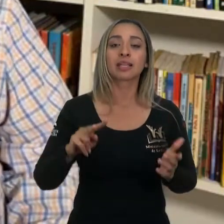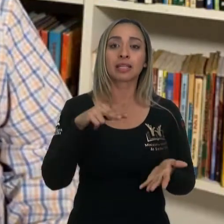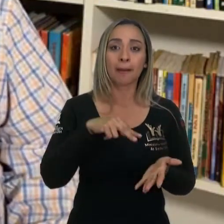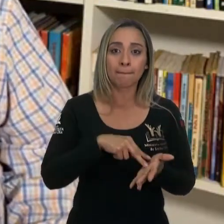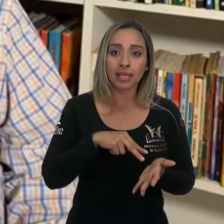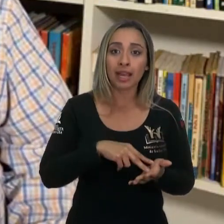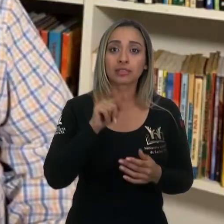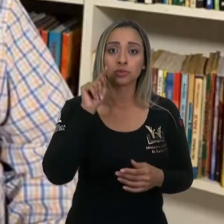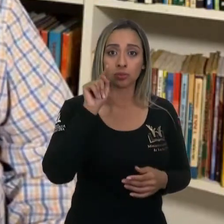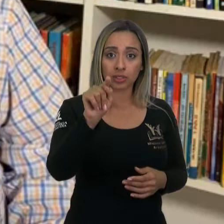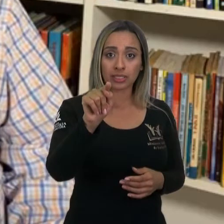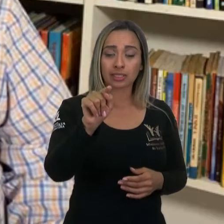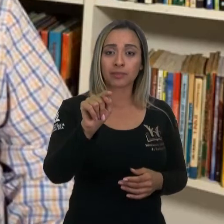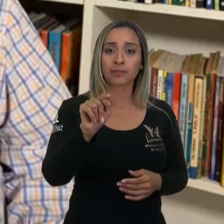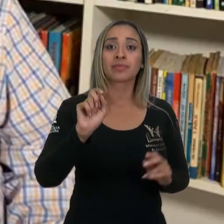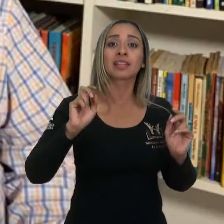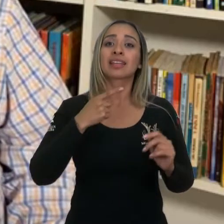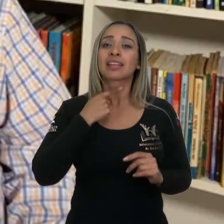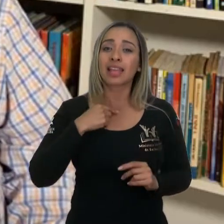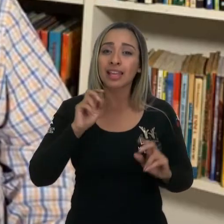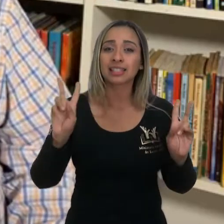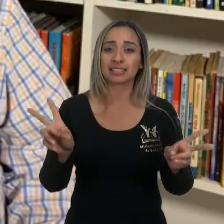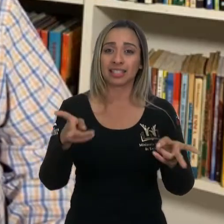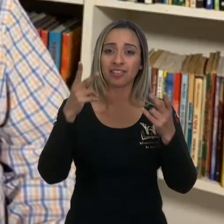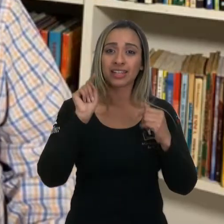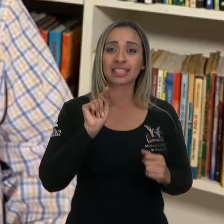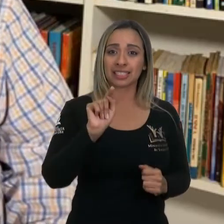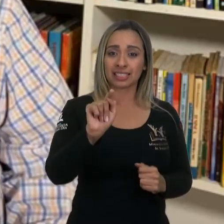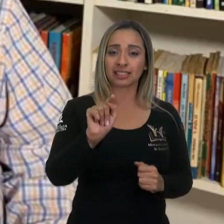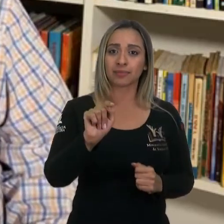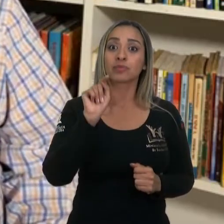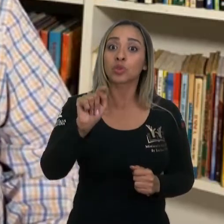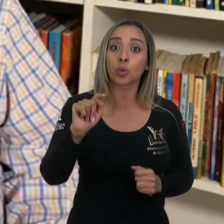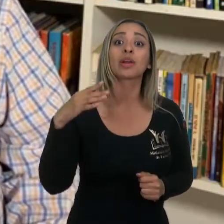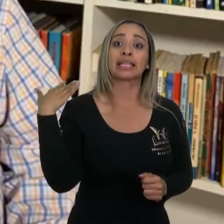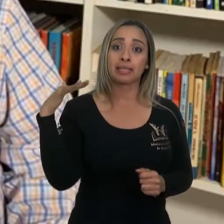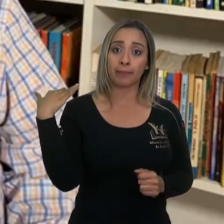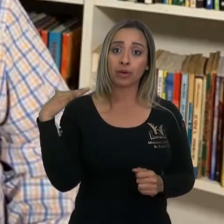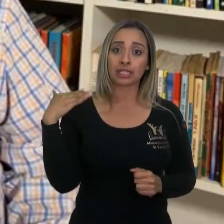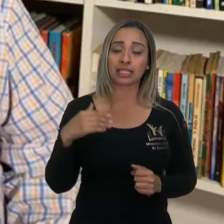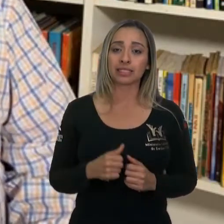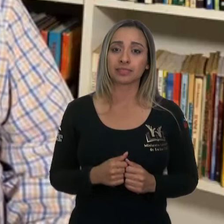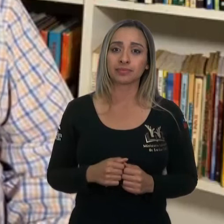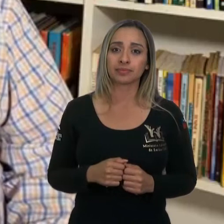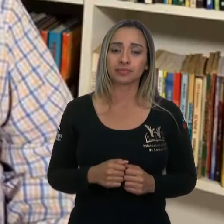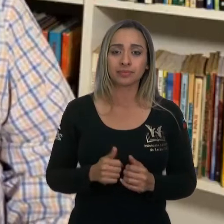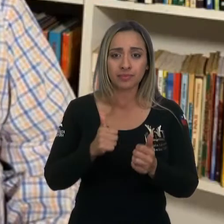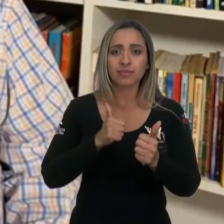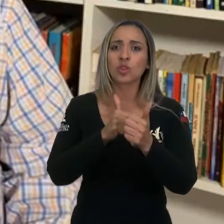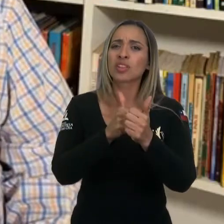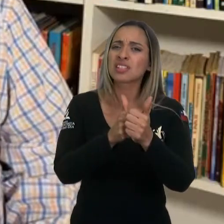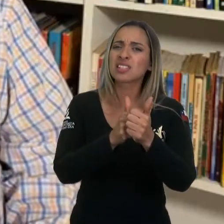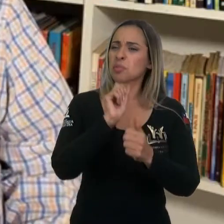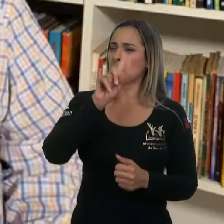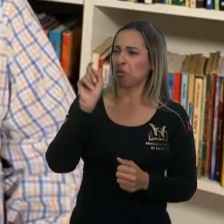que te pierdas. Porque quiere salvarte. Porque tú eres importante. Los discípulos le